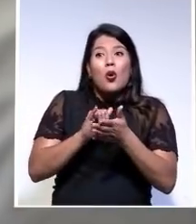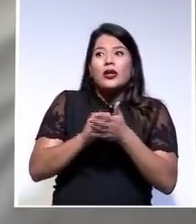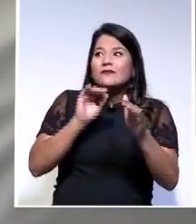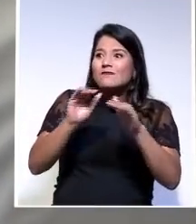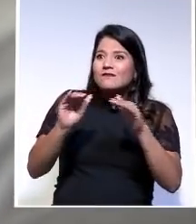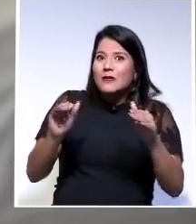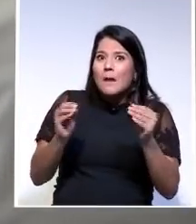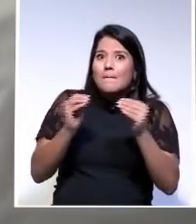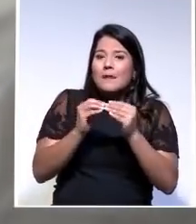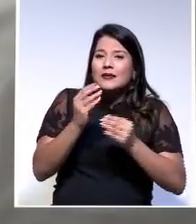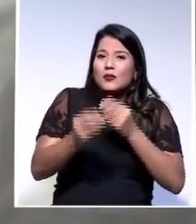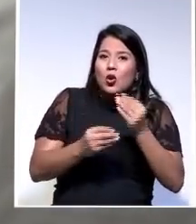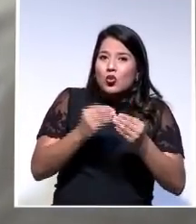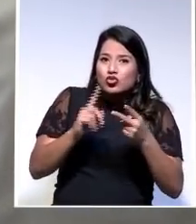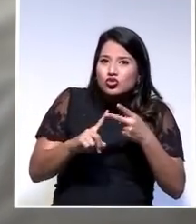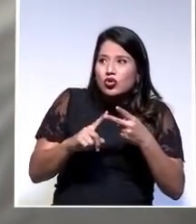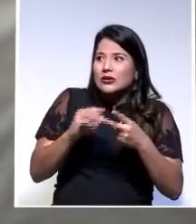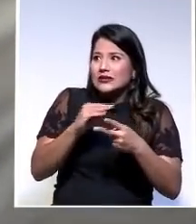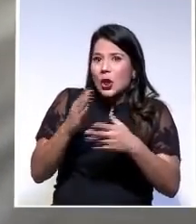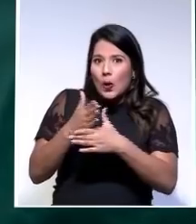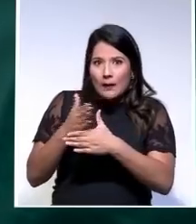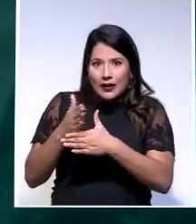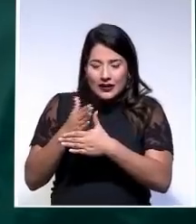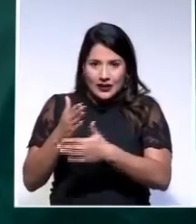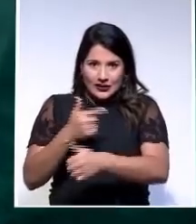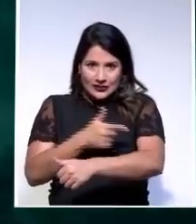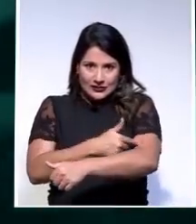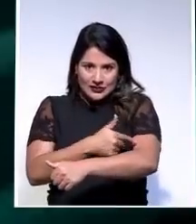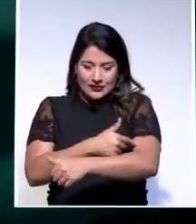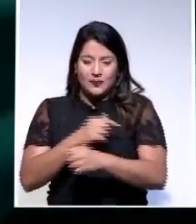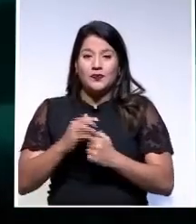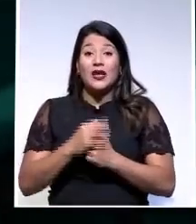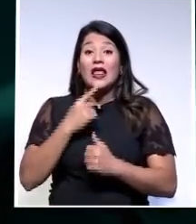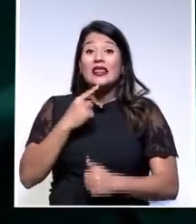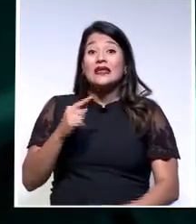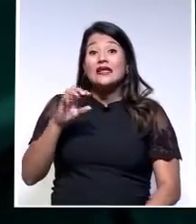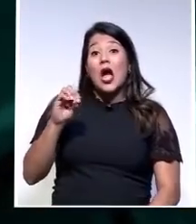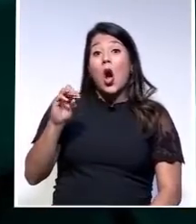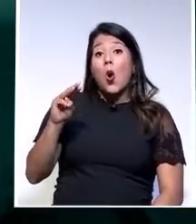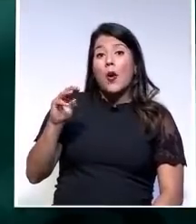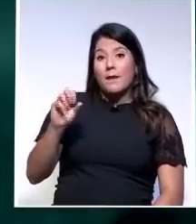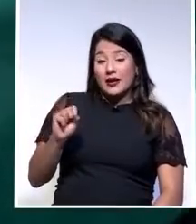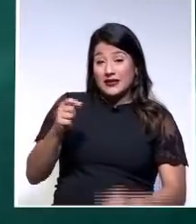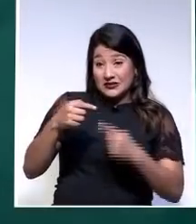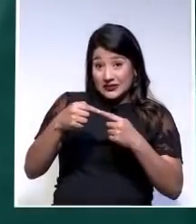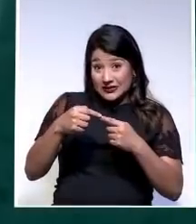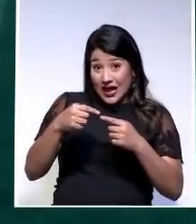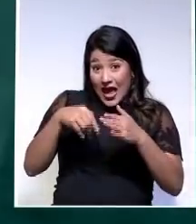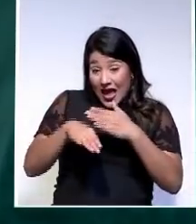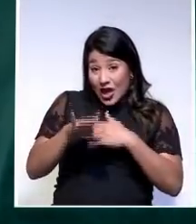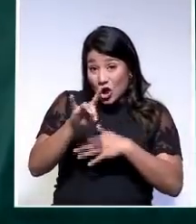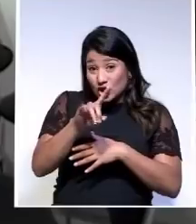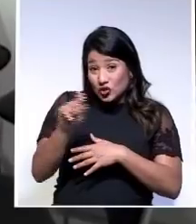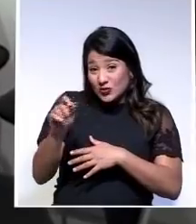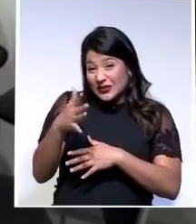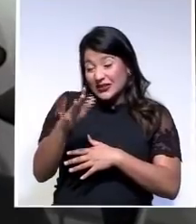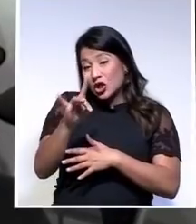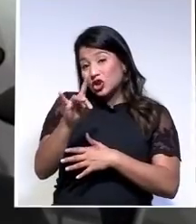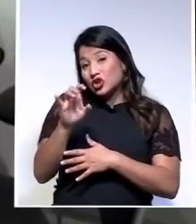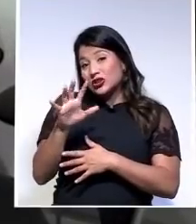de producción y a compartir las dosis. Según datos de la OMS, en 8 meses cerca de 850 millones